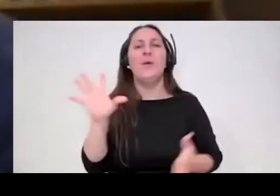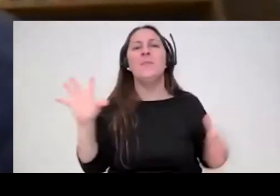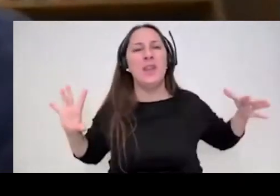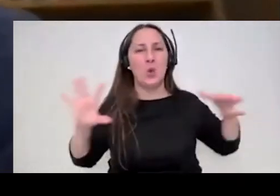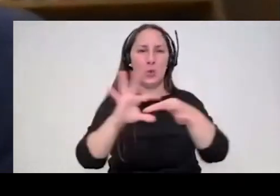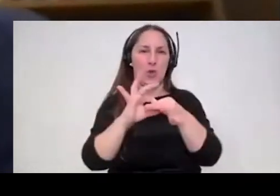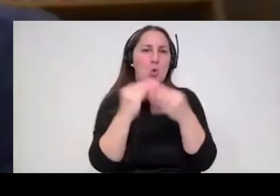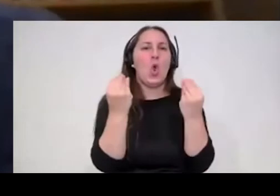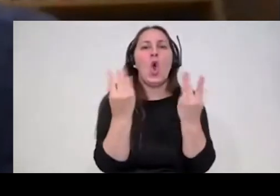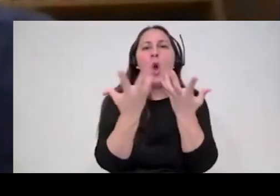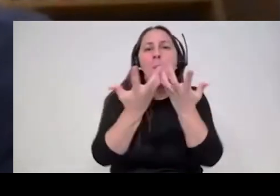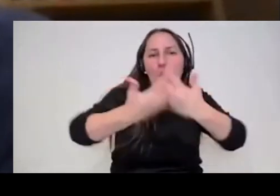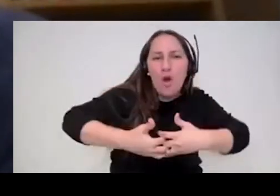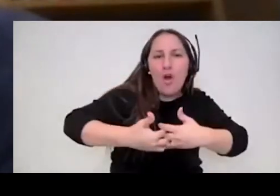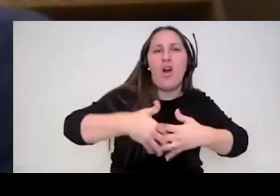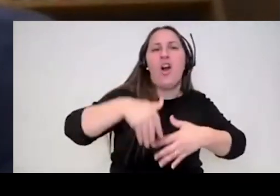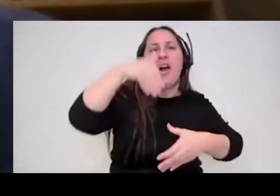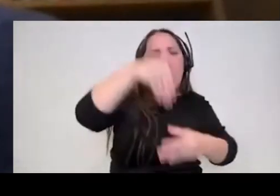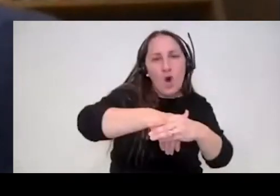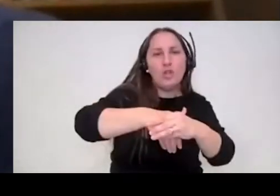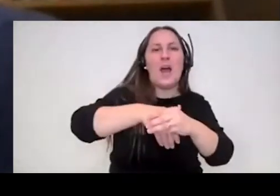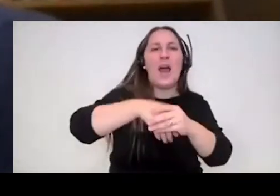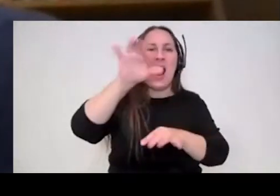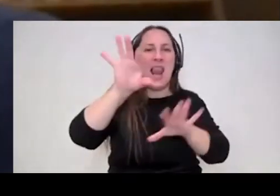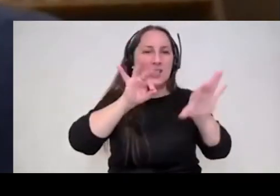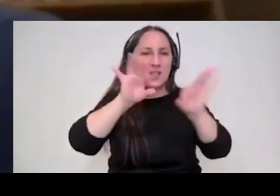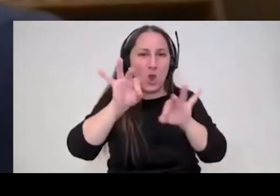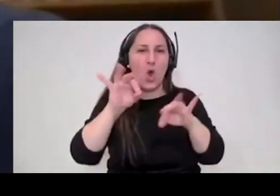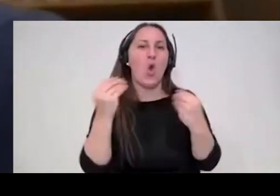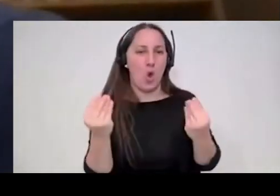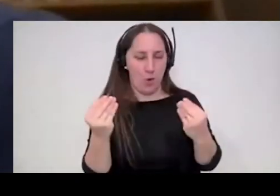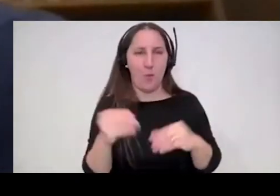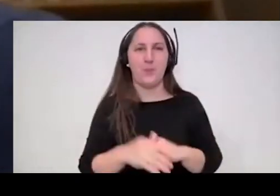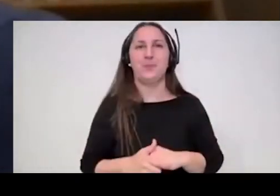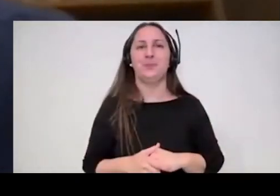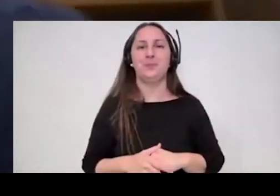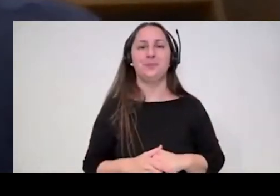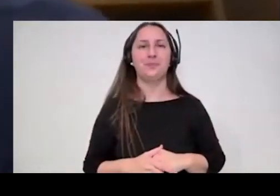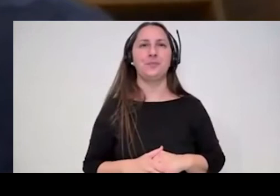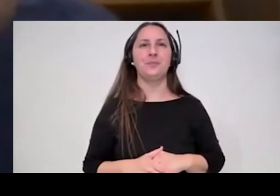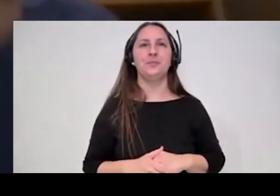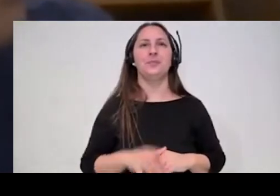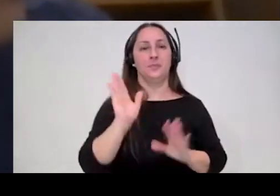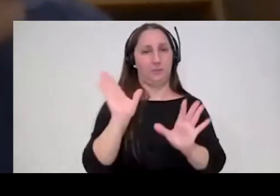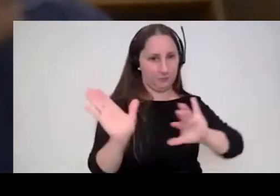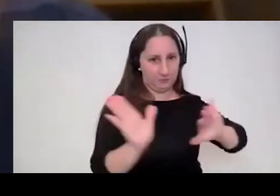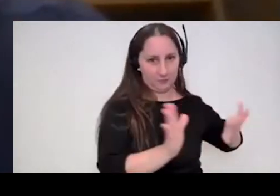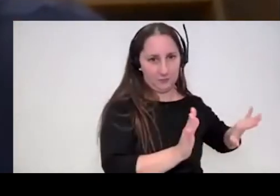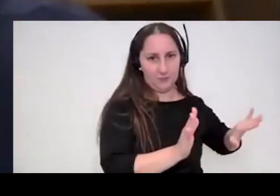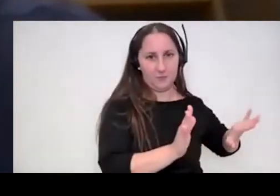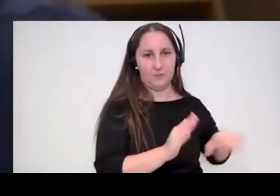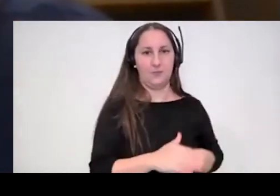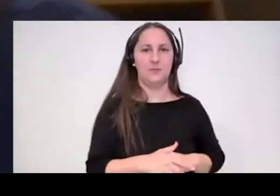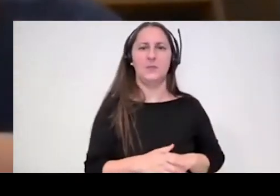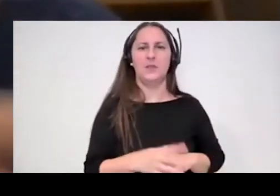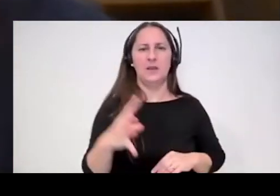estructuran los mecanismos de elección y todo eso. Entonces, eso por un lado. Me estaba